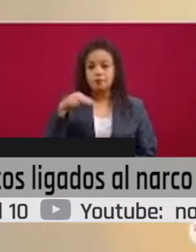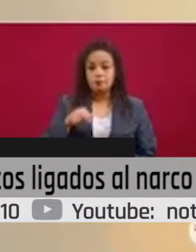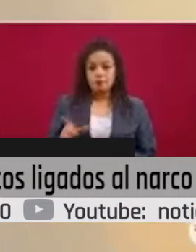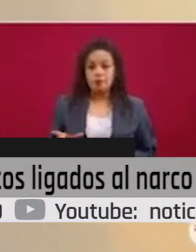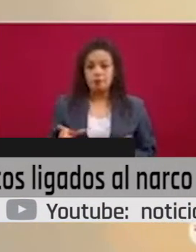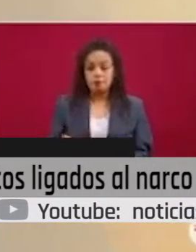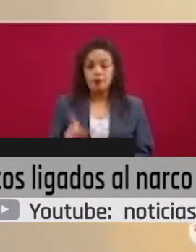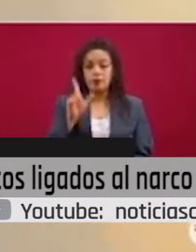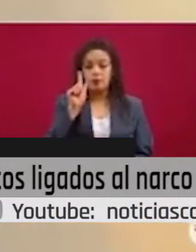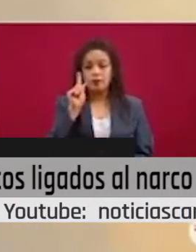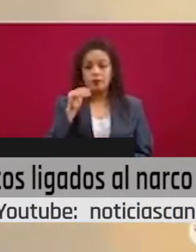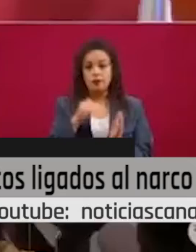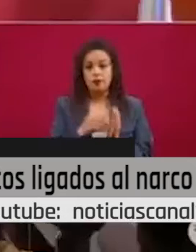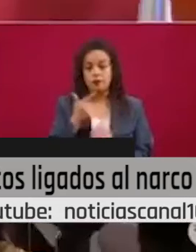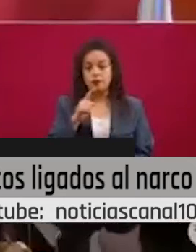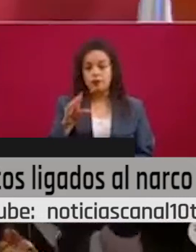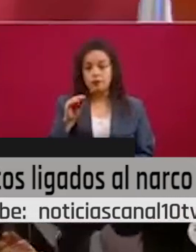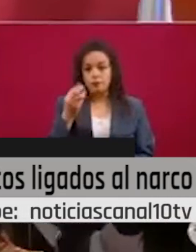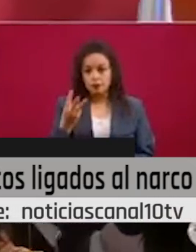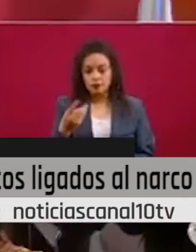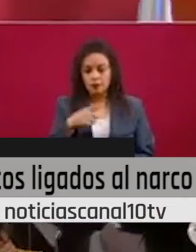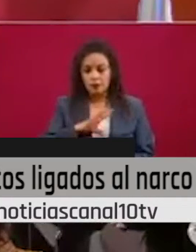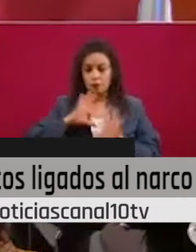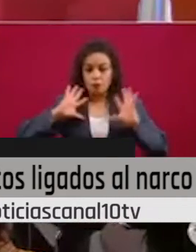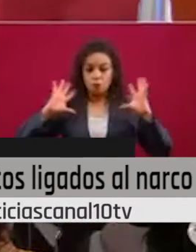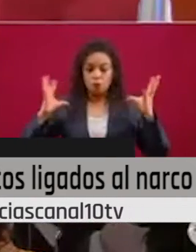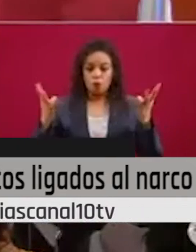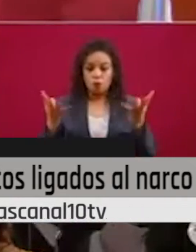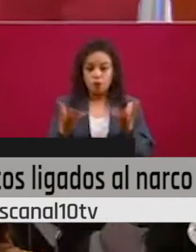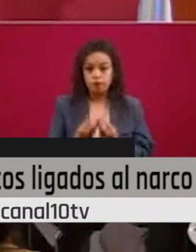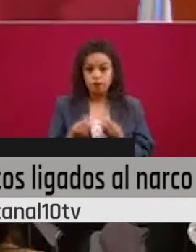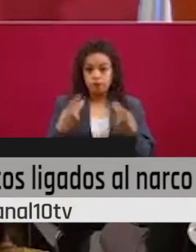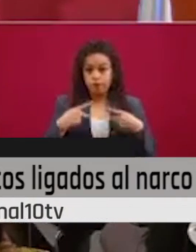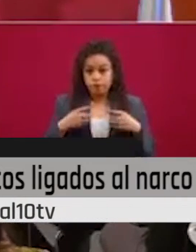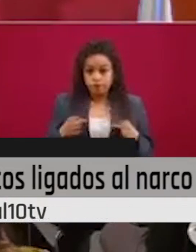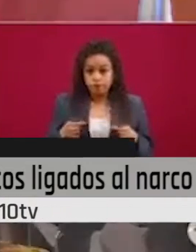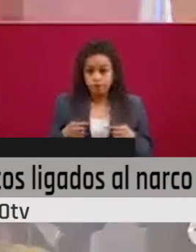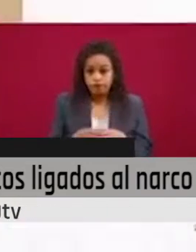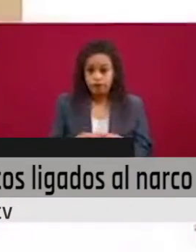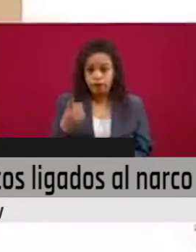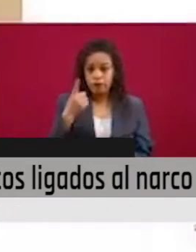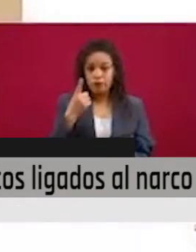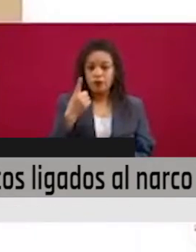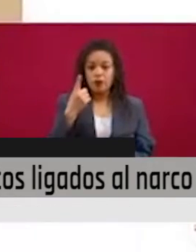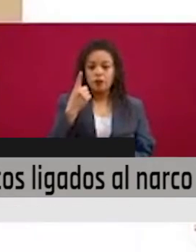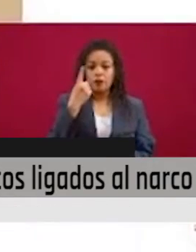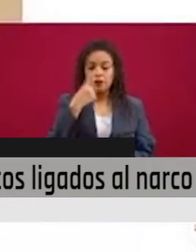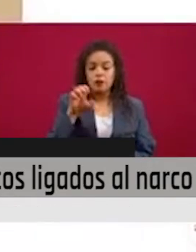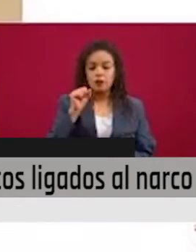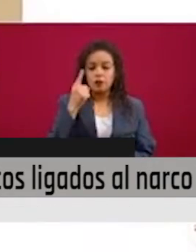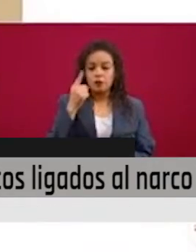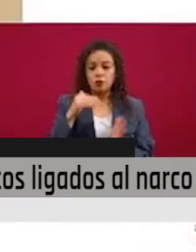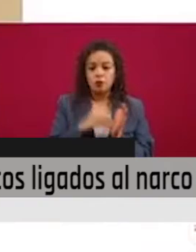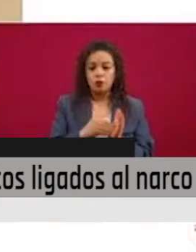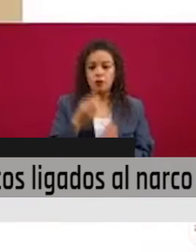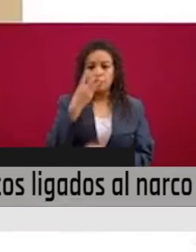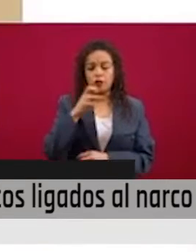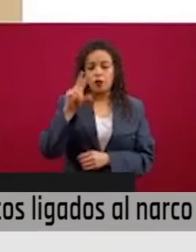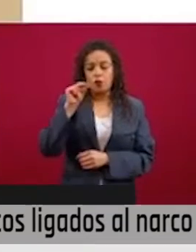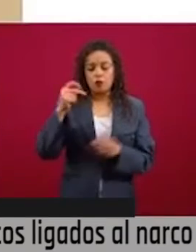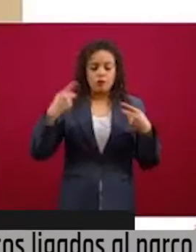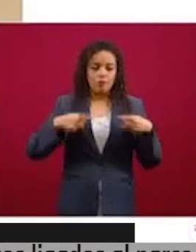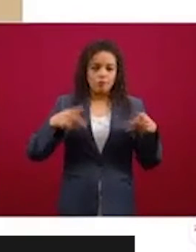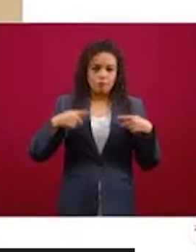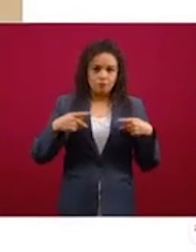registró una reducción del 38 por ciento dentro de la aplicación de la estrategia de seguridad pública en 9 entidades federativas